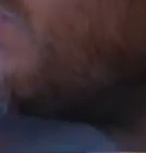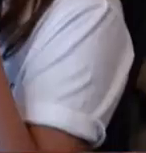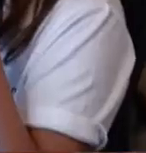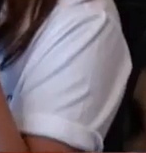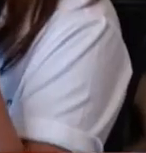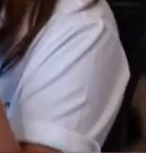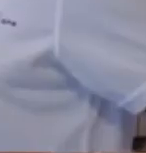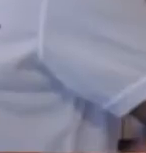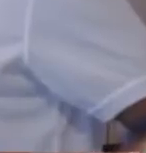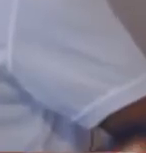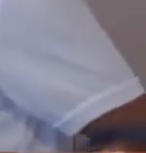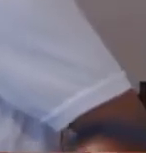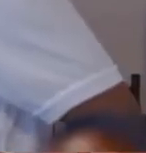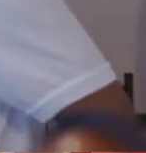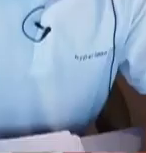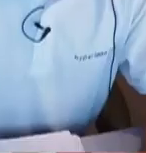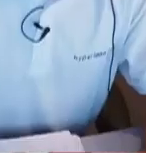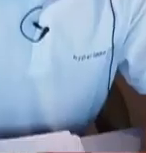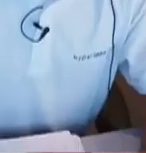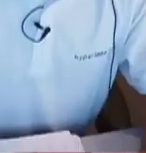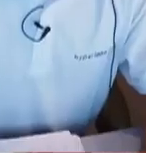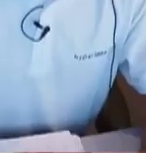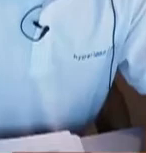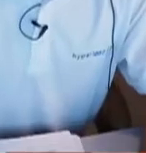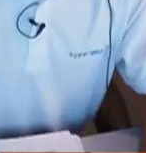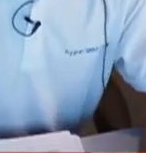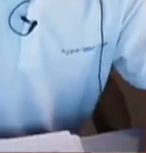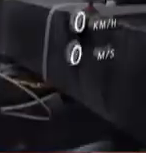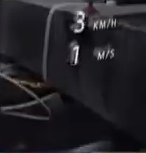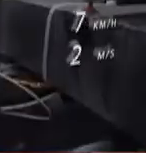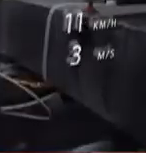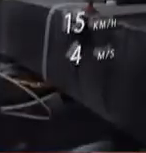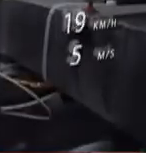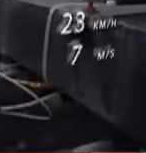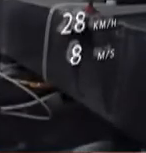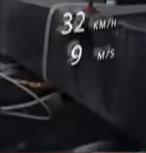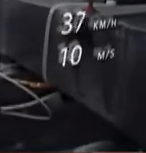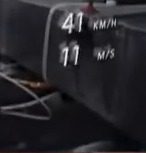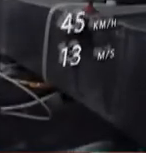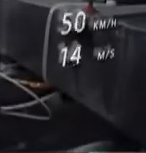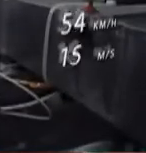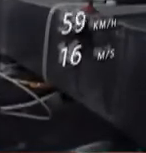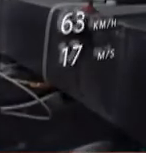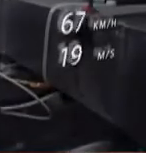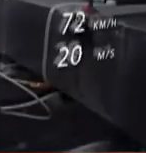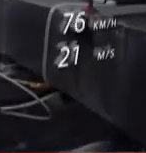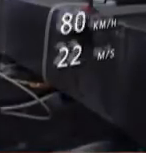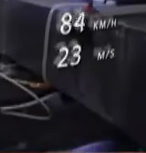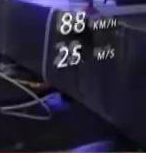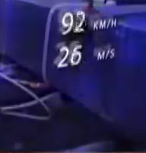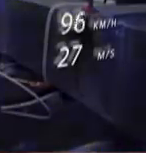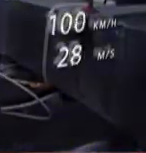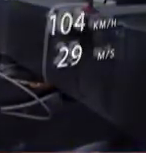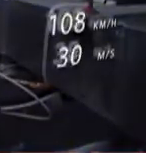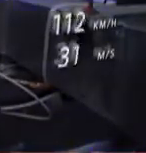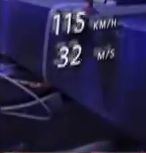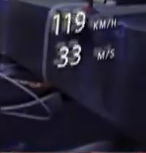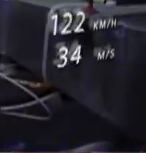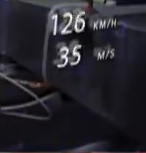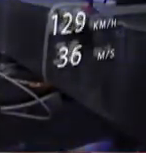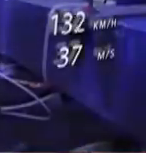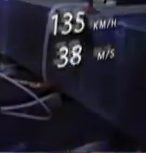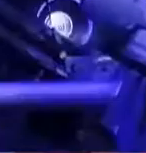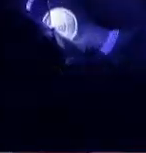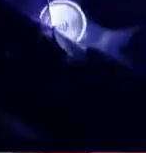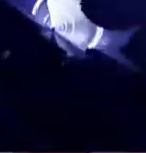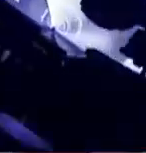Baltimore, Filadelfia, la cual será recorrida en 29 minutos nada más. El pasado 20 de julio, Musk había recibido permiso por